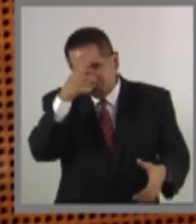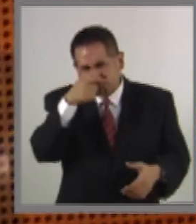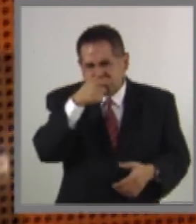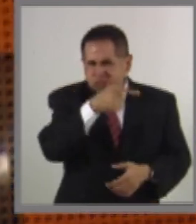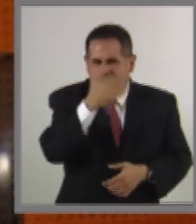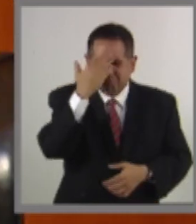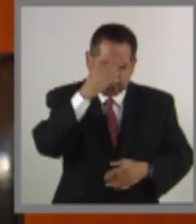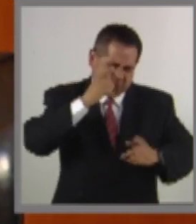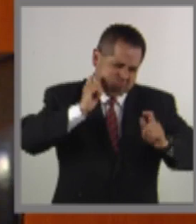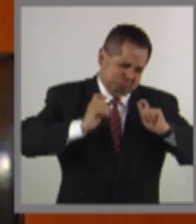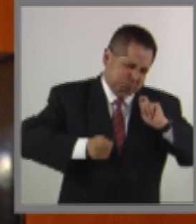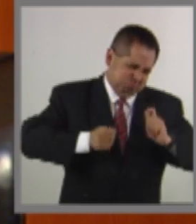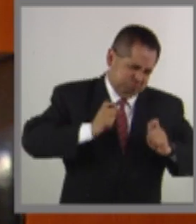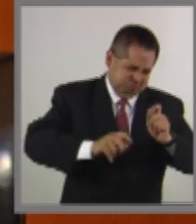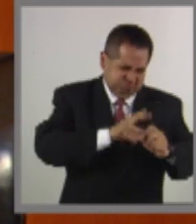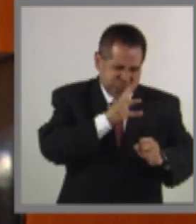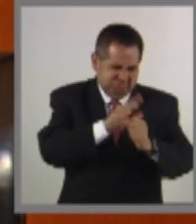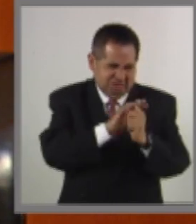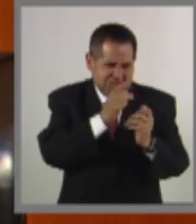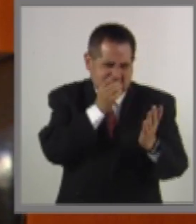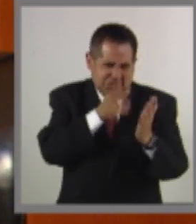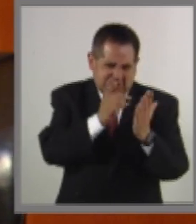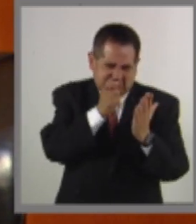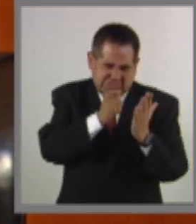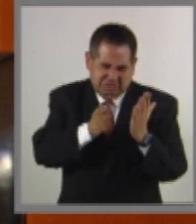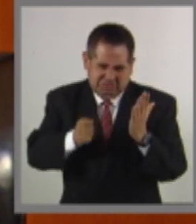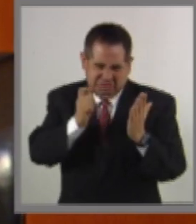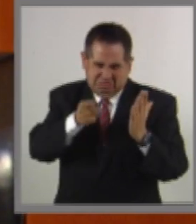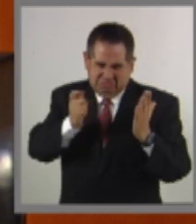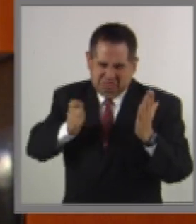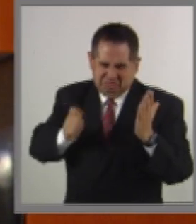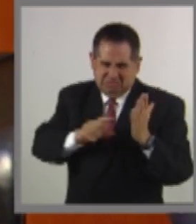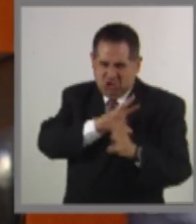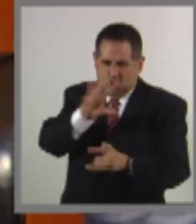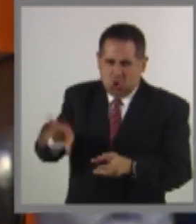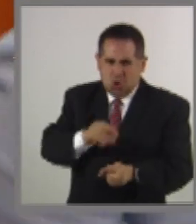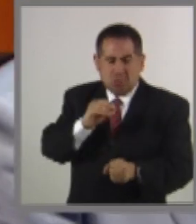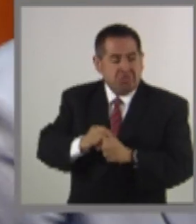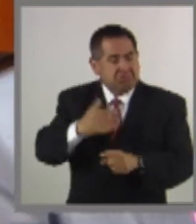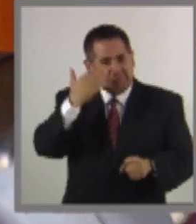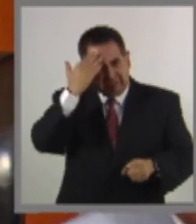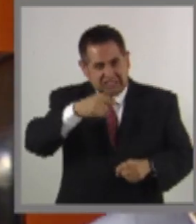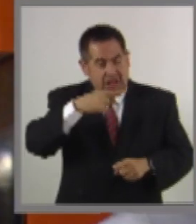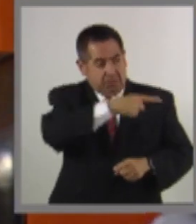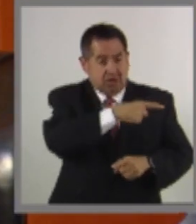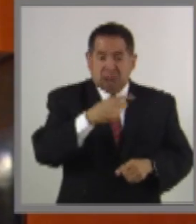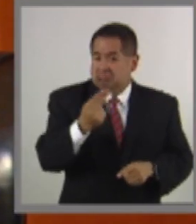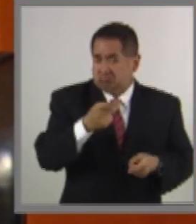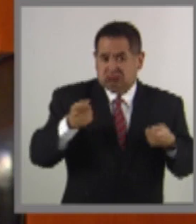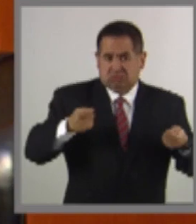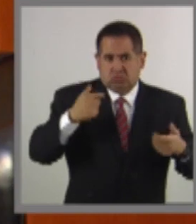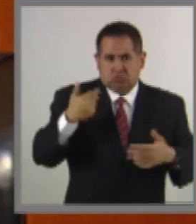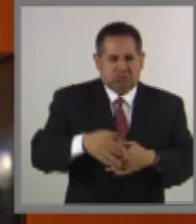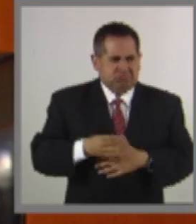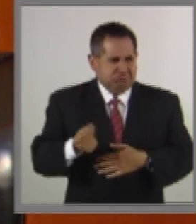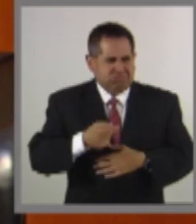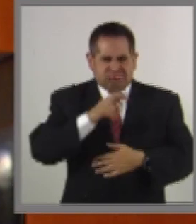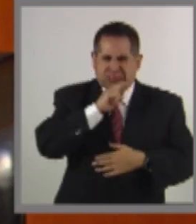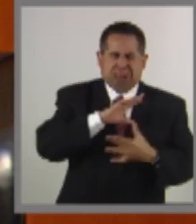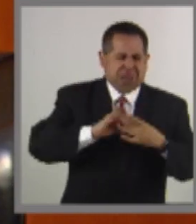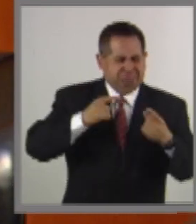ese dominio que tan necesario es en el manejo del Senado de la República. Ágil,